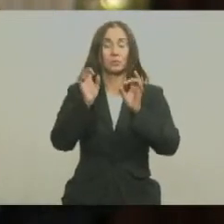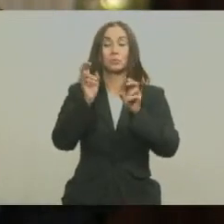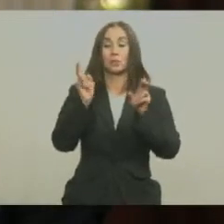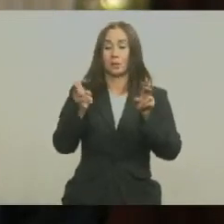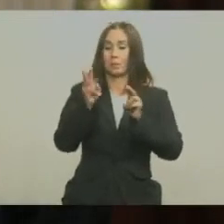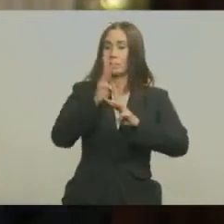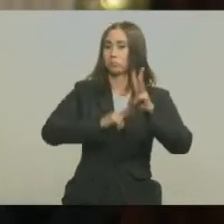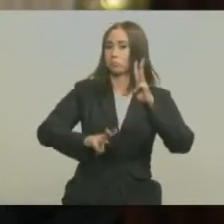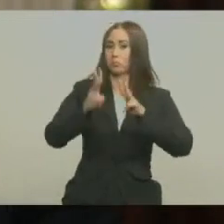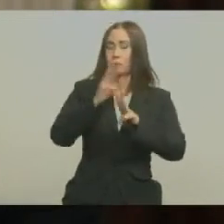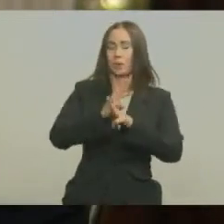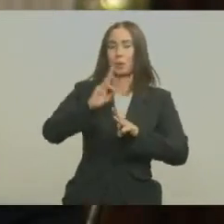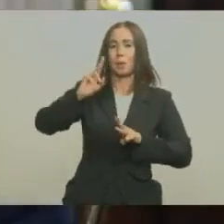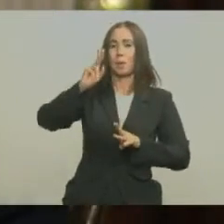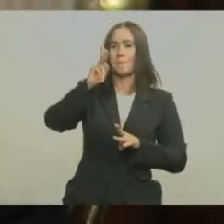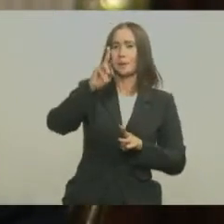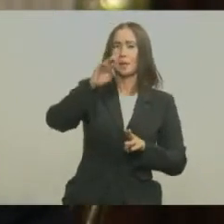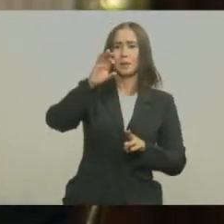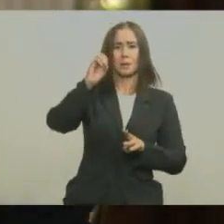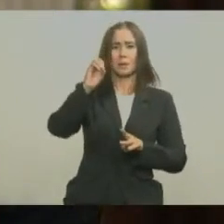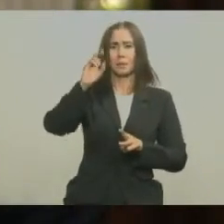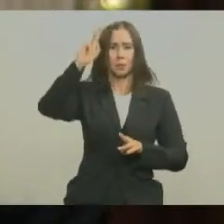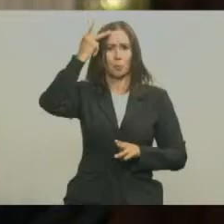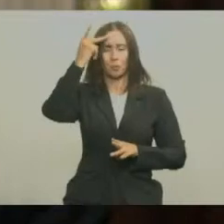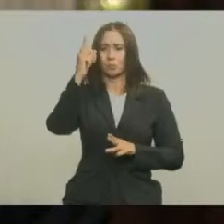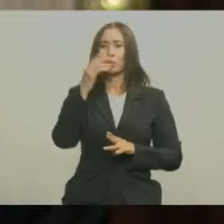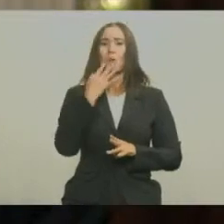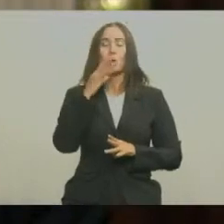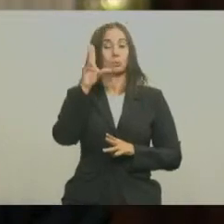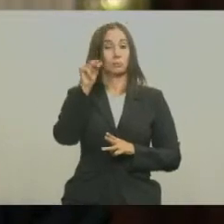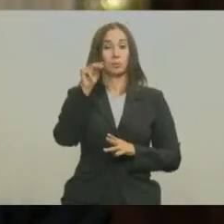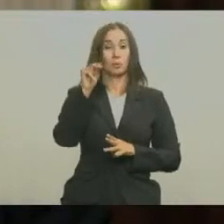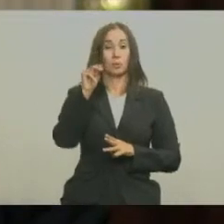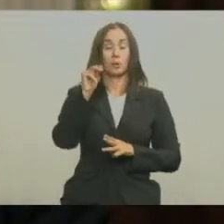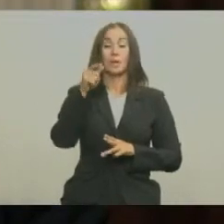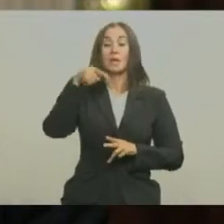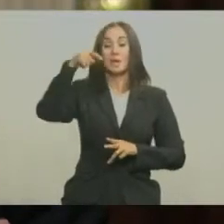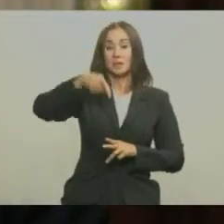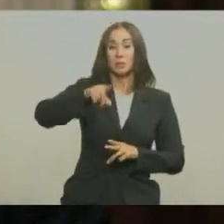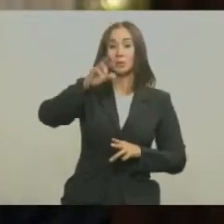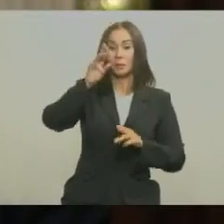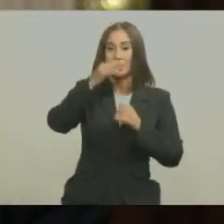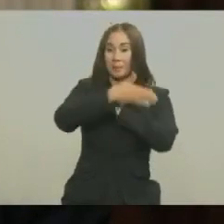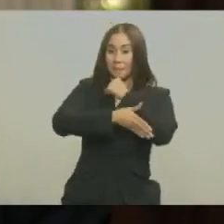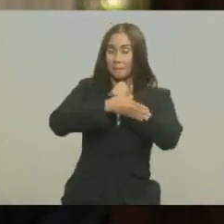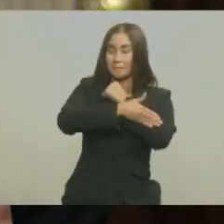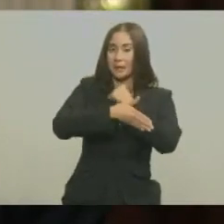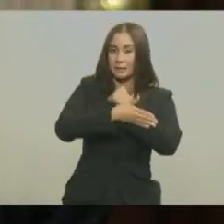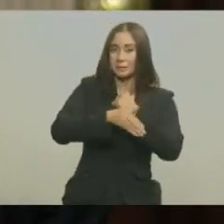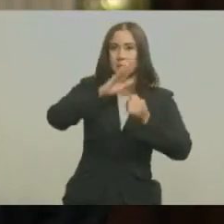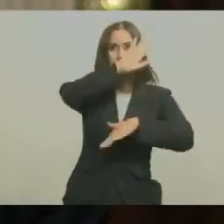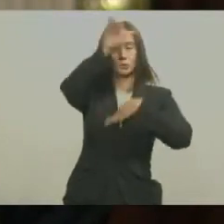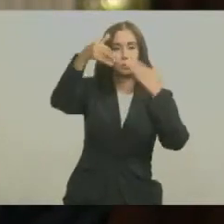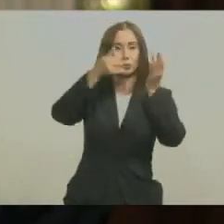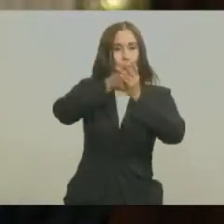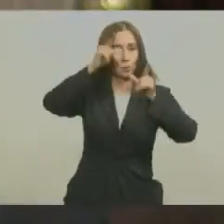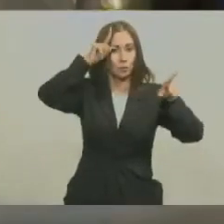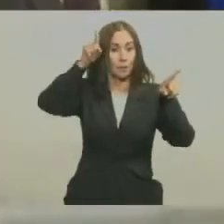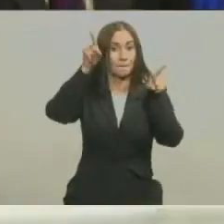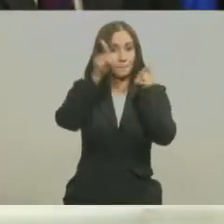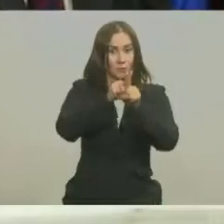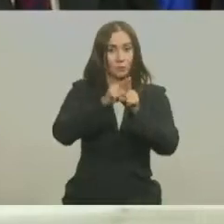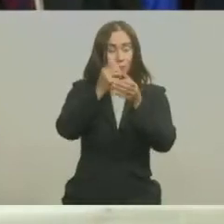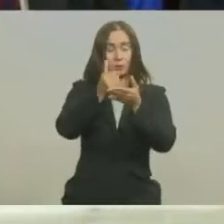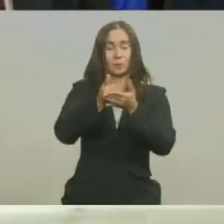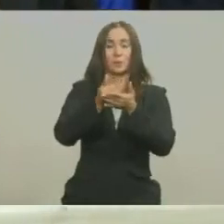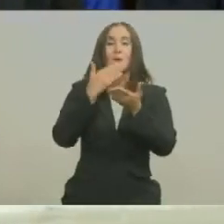No es un tema del PRM ni es un tema de ningún partido, es un tema de nación donde nos hemos puesto de acuerdo todos para bien